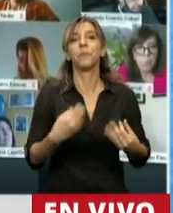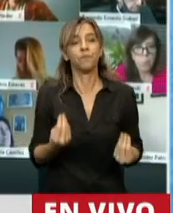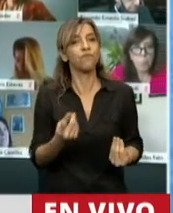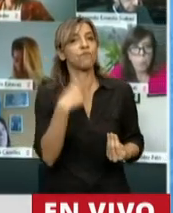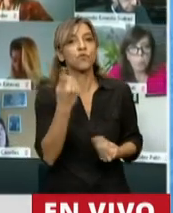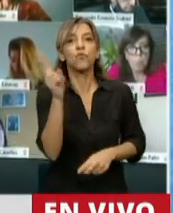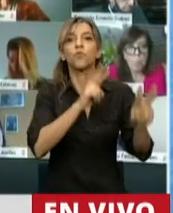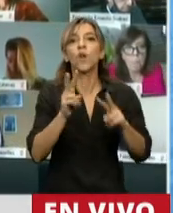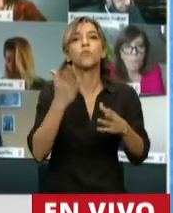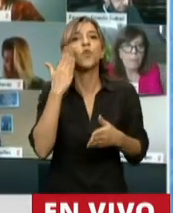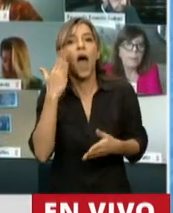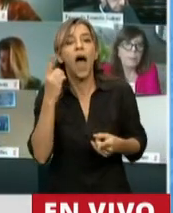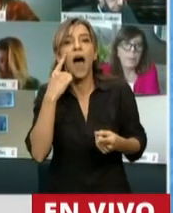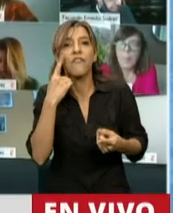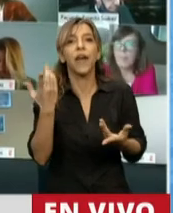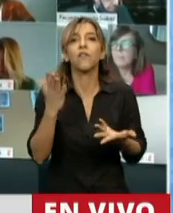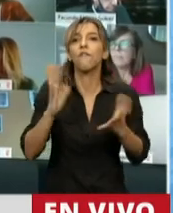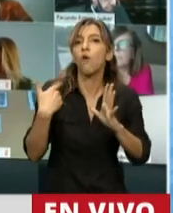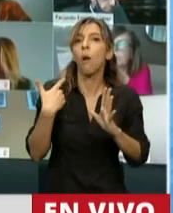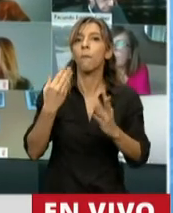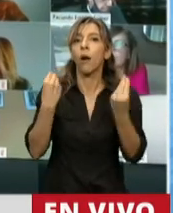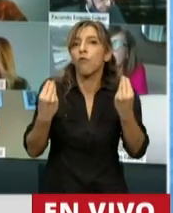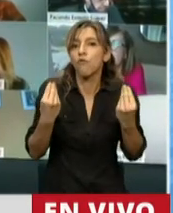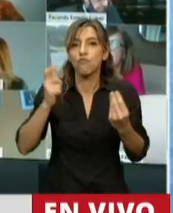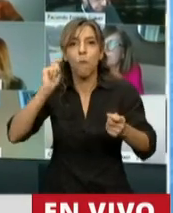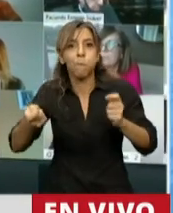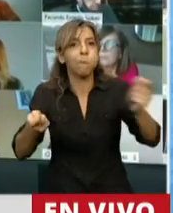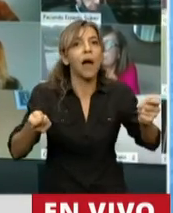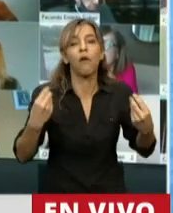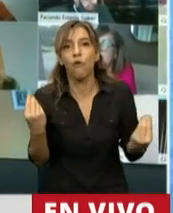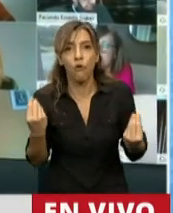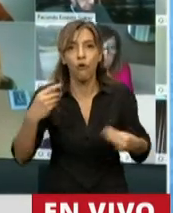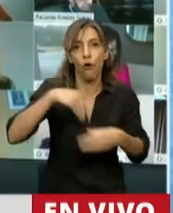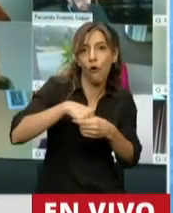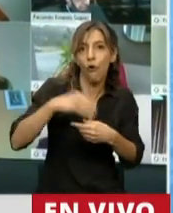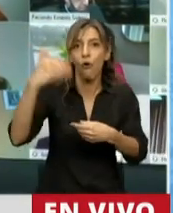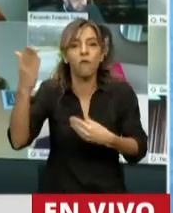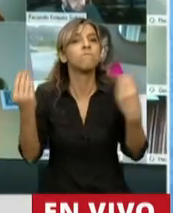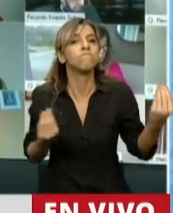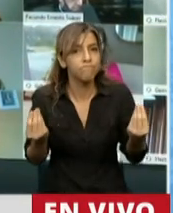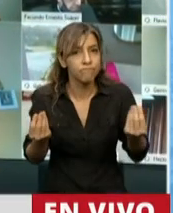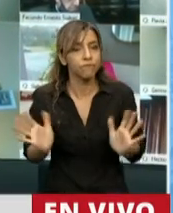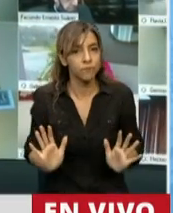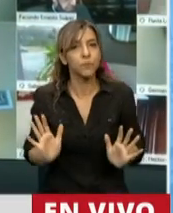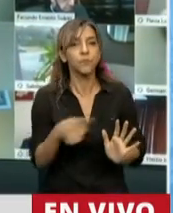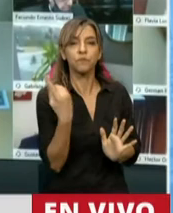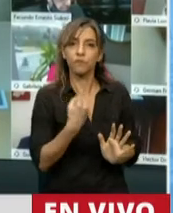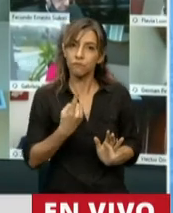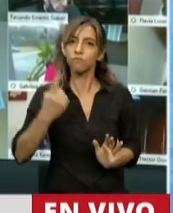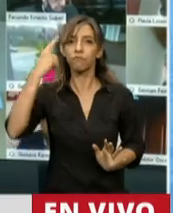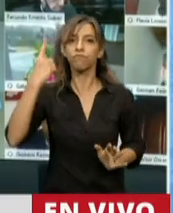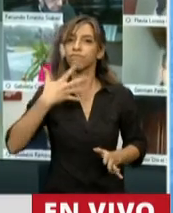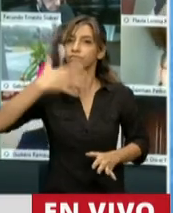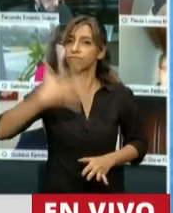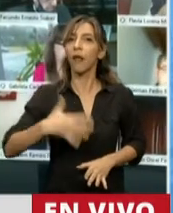entre unos y otros tenedores, porque el Gobierno Nacional, con muy buen juicio, reconoce la relevancia de recrear un mercado